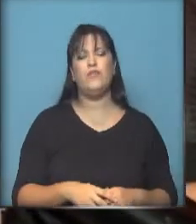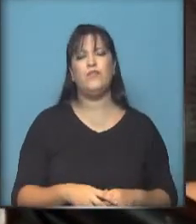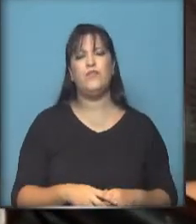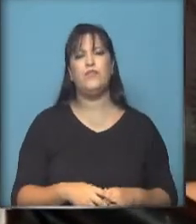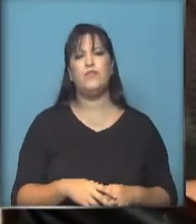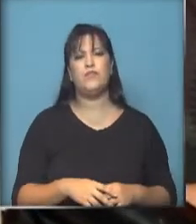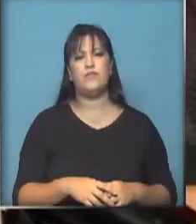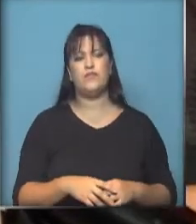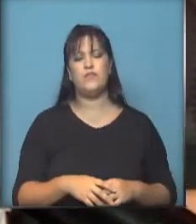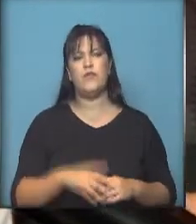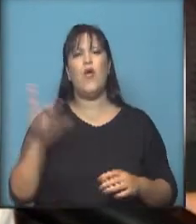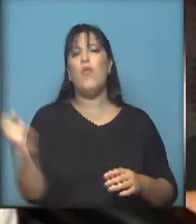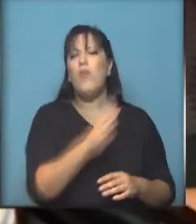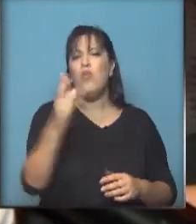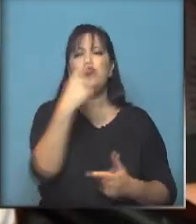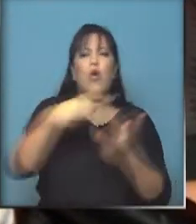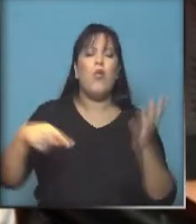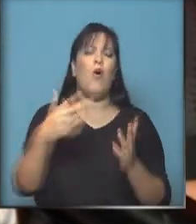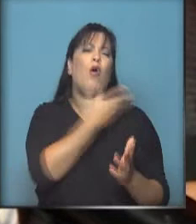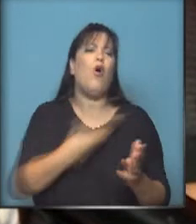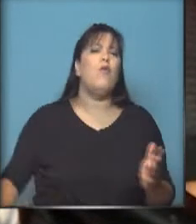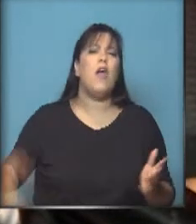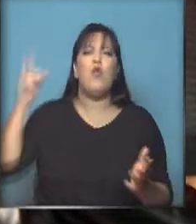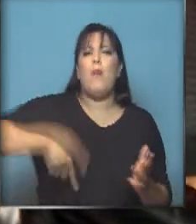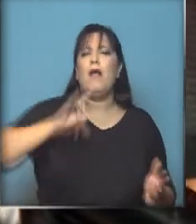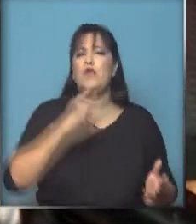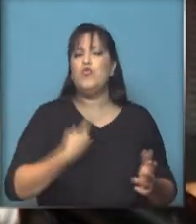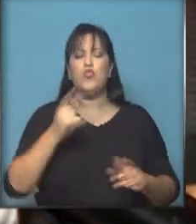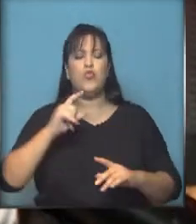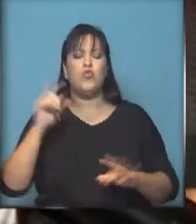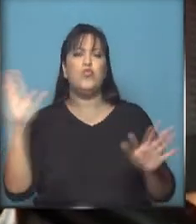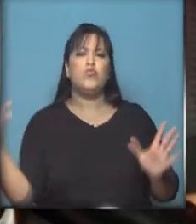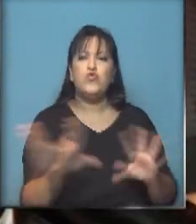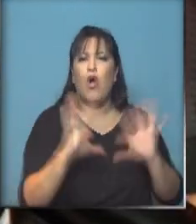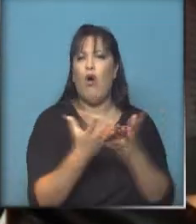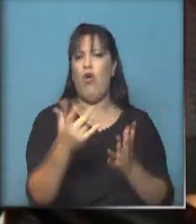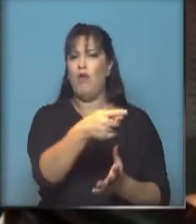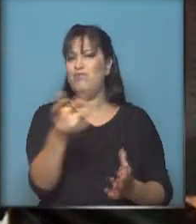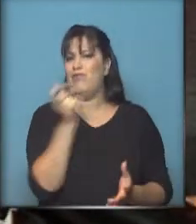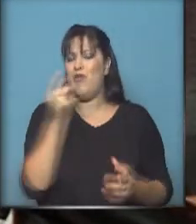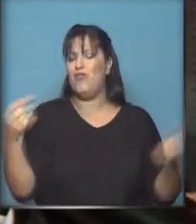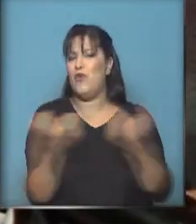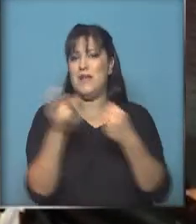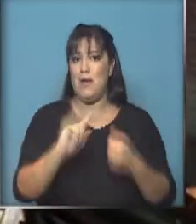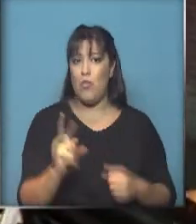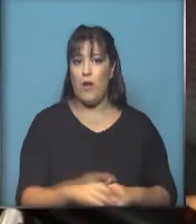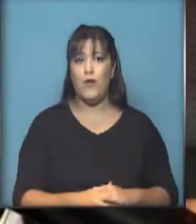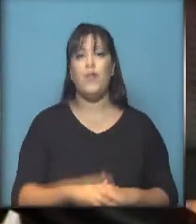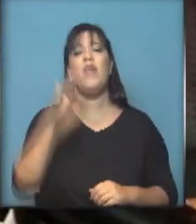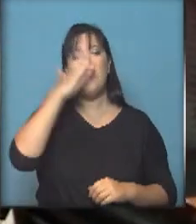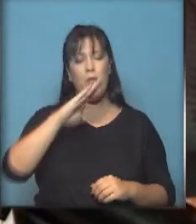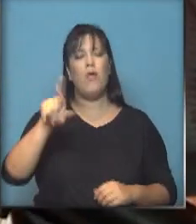y volúmenes de producción, entre otros mecanismos de intervención. Este tema también va a ser ampliado en minutos por Fernando Fraquelli.